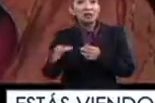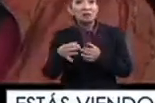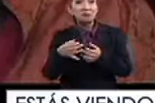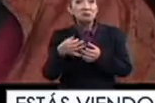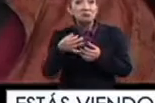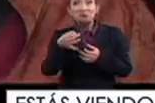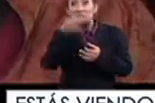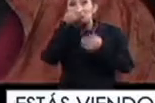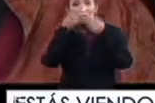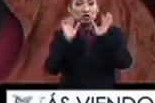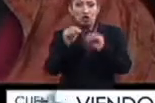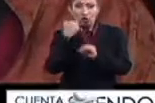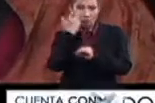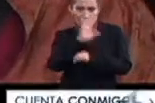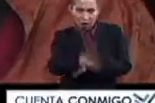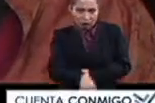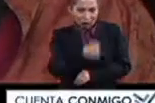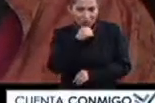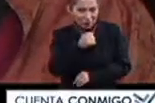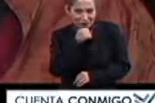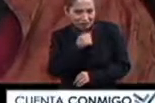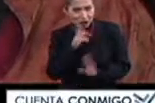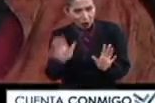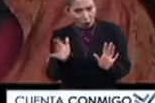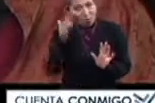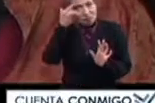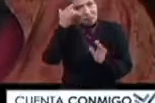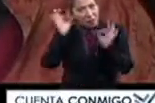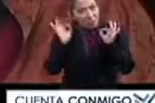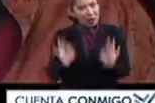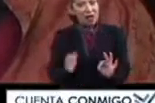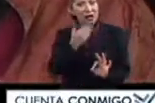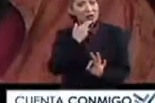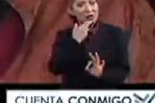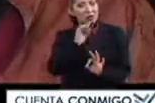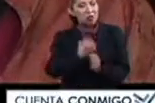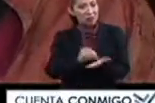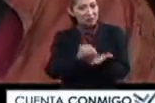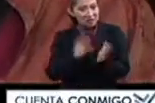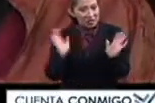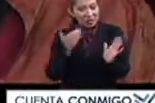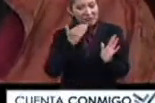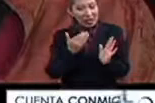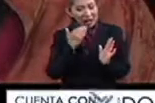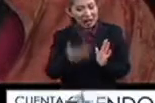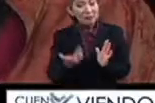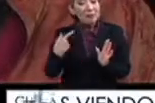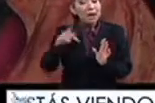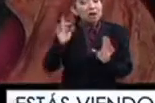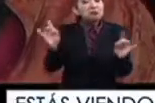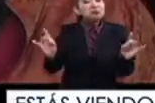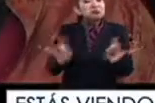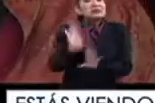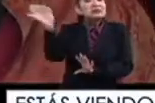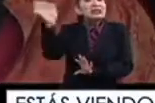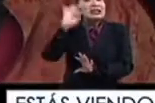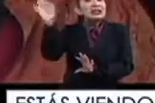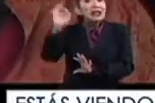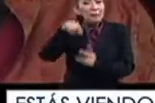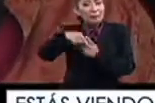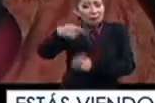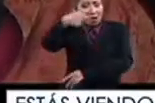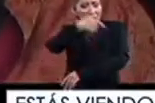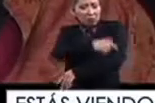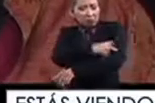no me quiero morir, estoy muy lúcida, creo que funciono. Digo, pero si veo que de repente me empiezan a picar